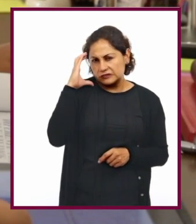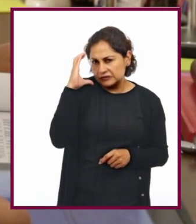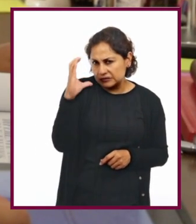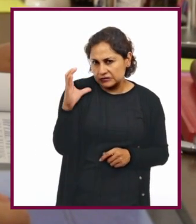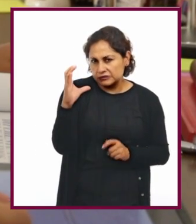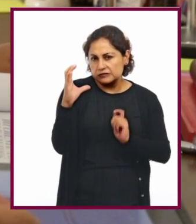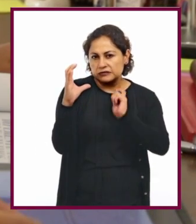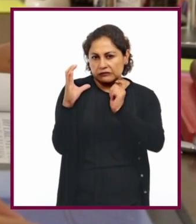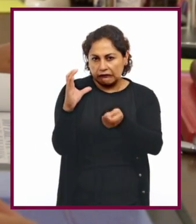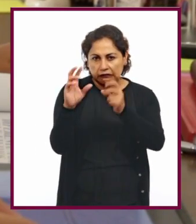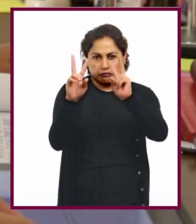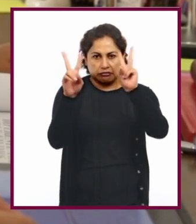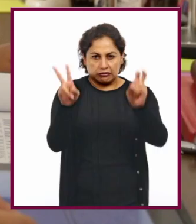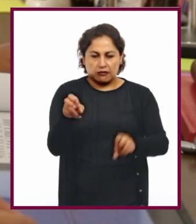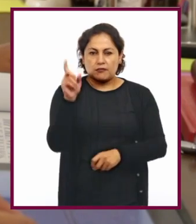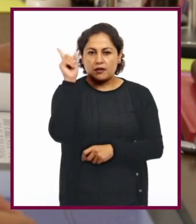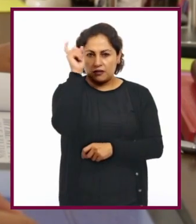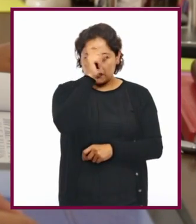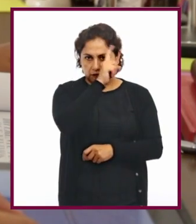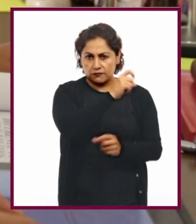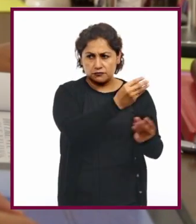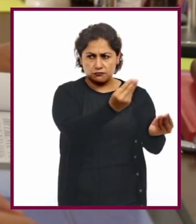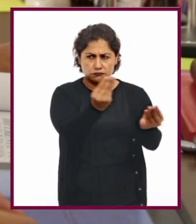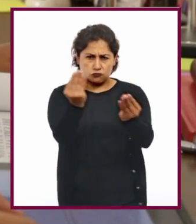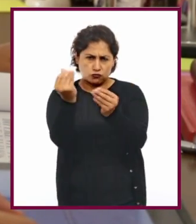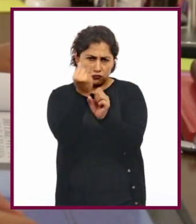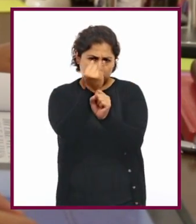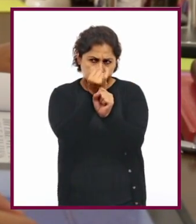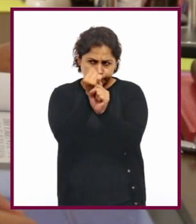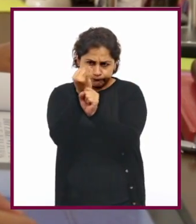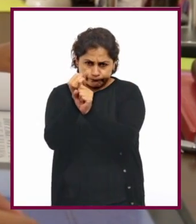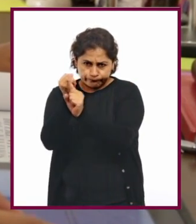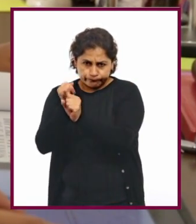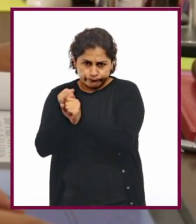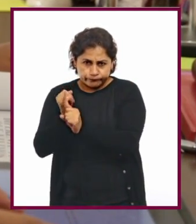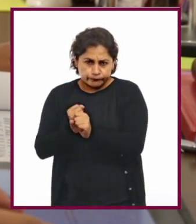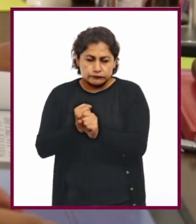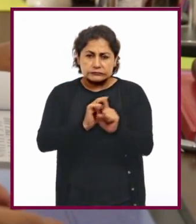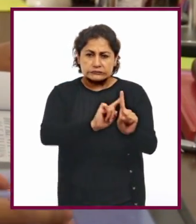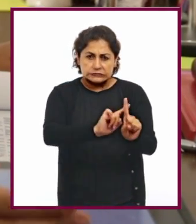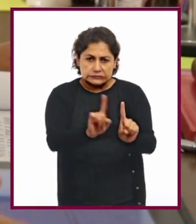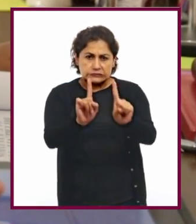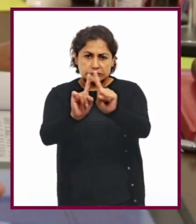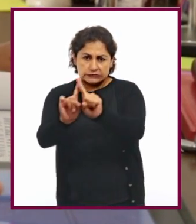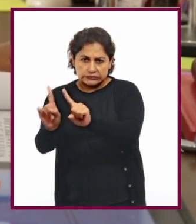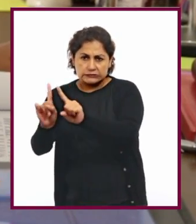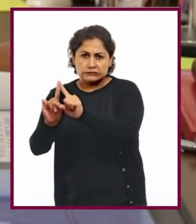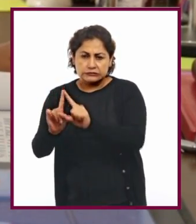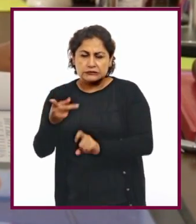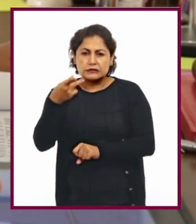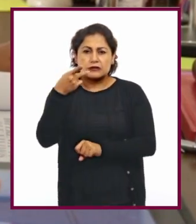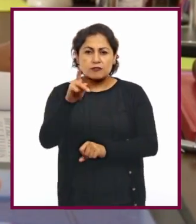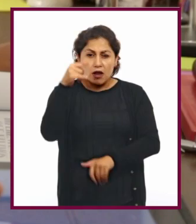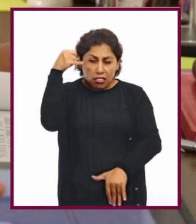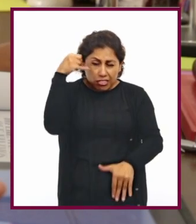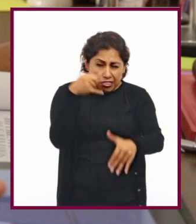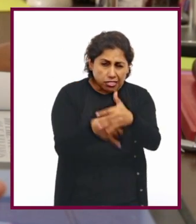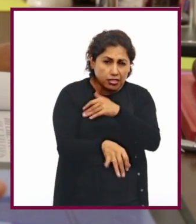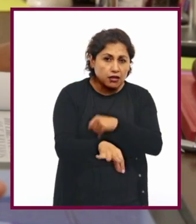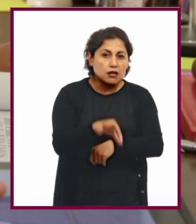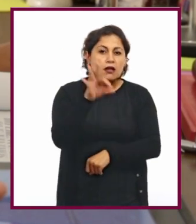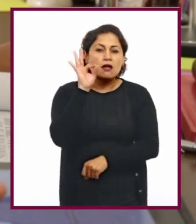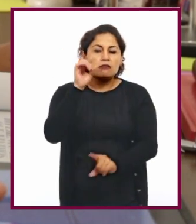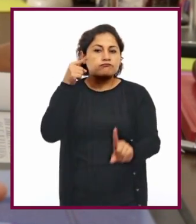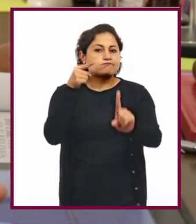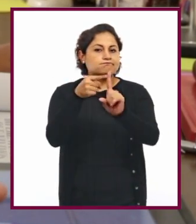Hablar sobre la crueldad no es nada fácil. Se han hecho muchos estudios, pero por más que se trate de entender el tema, es como un pozo sin